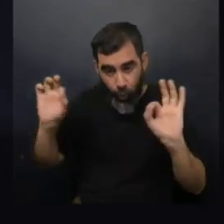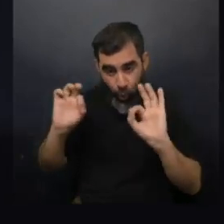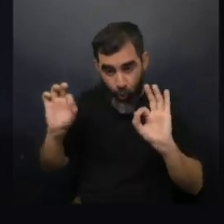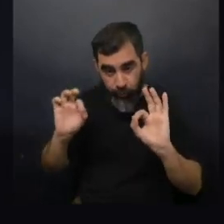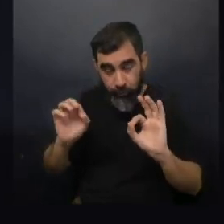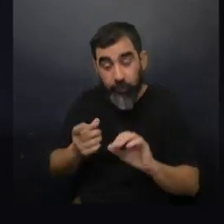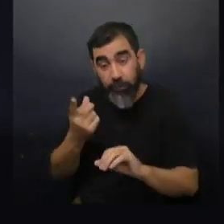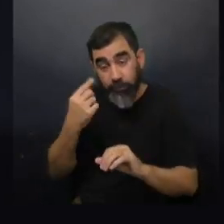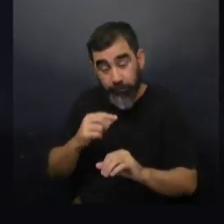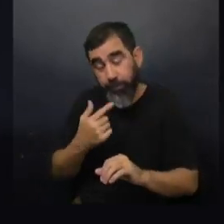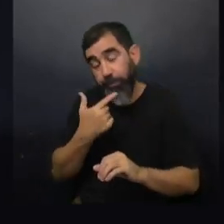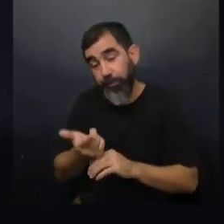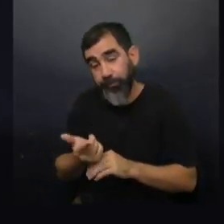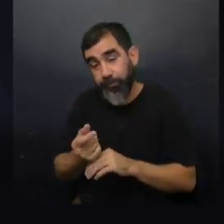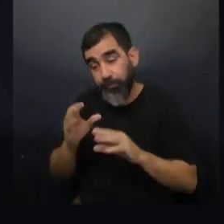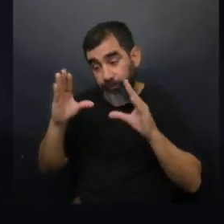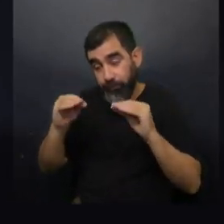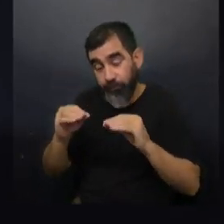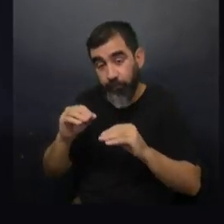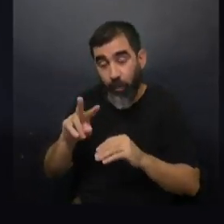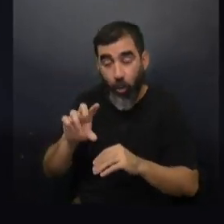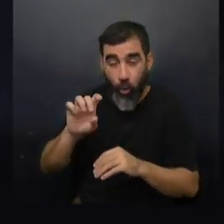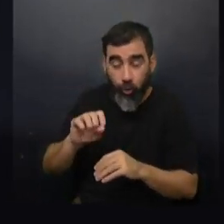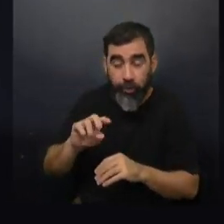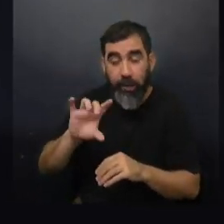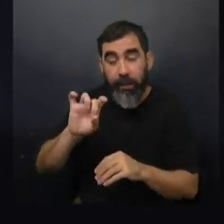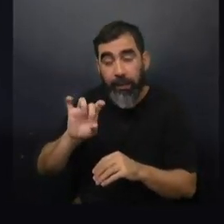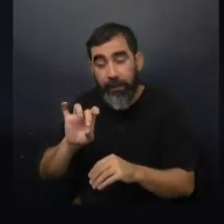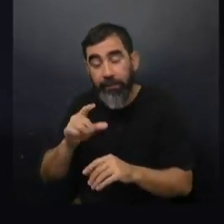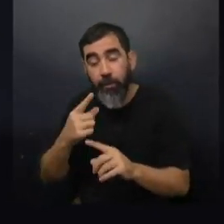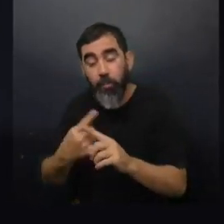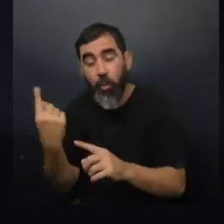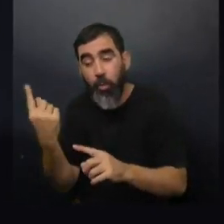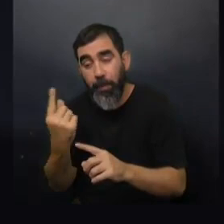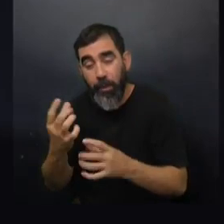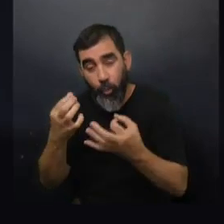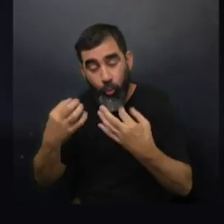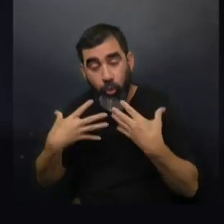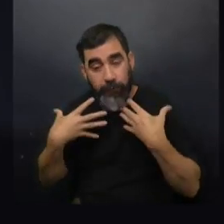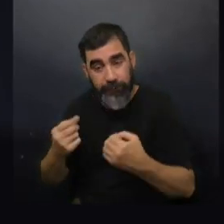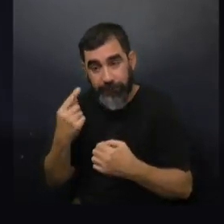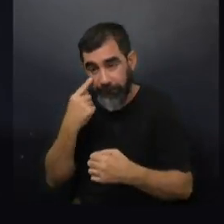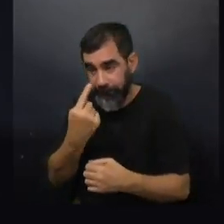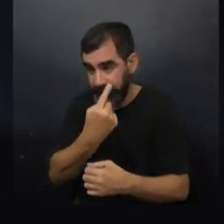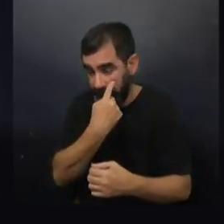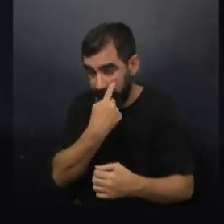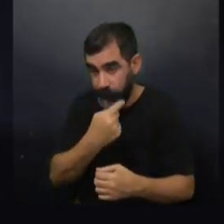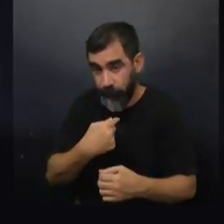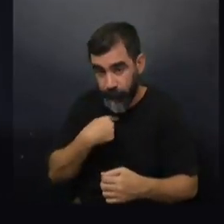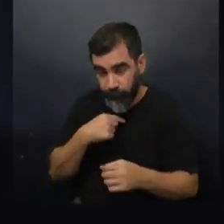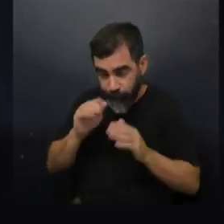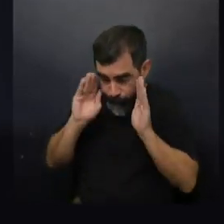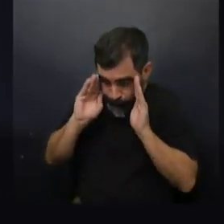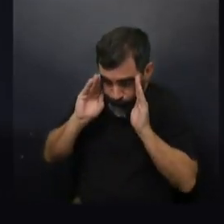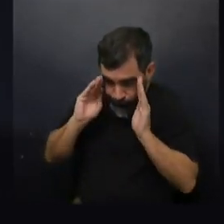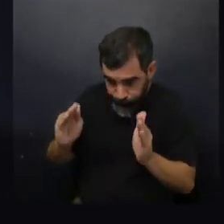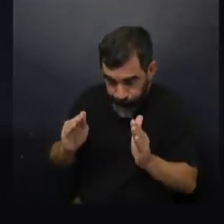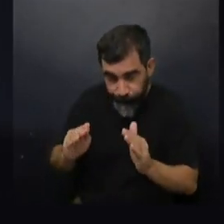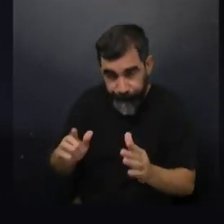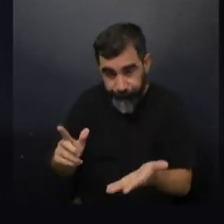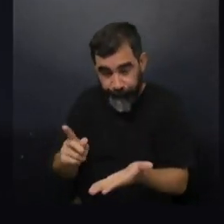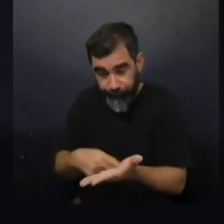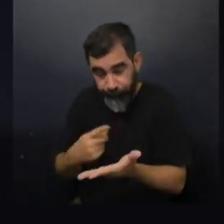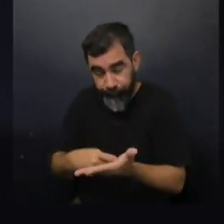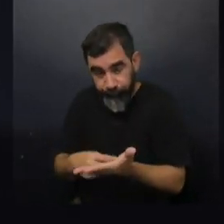si tenemos que parpadear entre 12 y 15 veces por minuto para tener un ojo sano, cuando yo estoy muy concentrado, voy